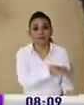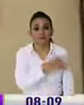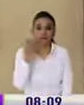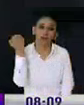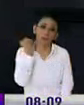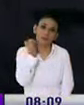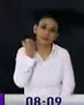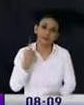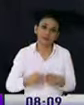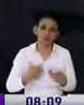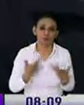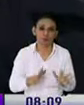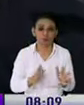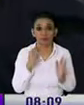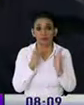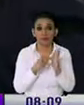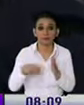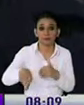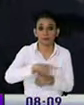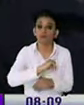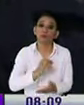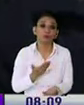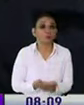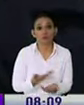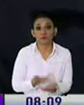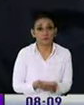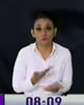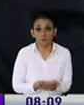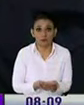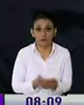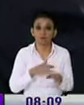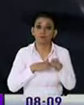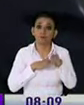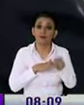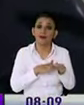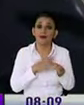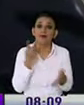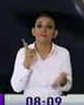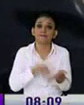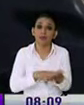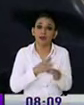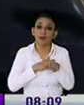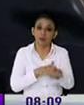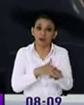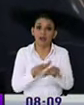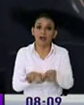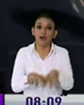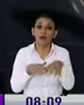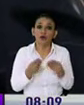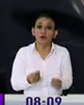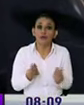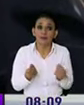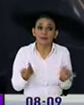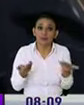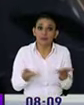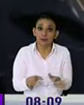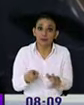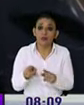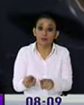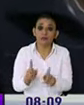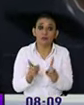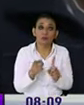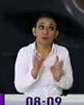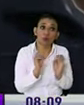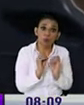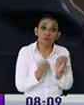Metropolitano. En el caso de no justificarse con el aval de Agrocalidad, pues estos productos finalmente son objeto de